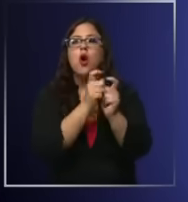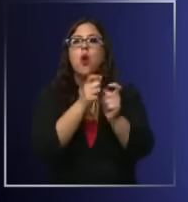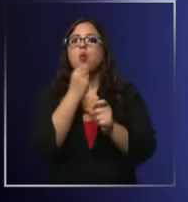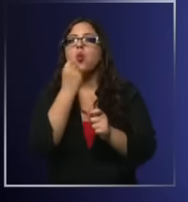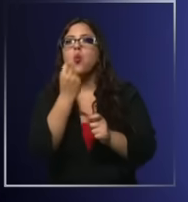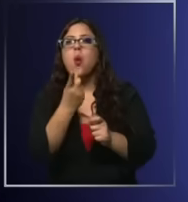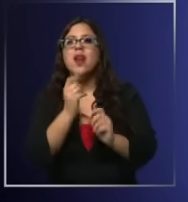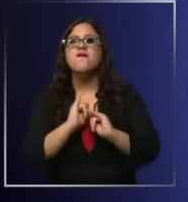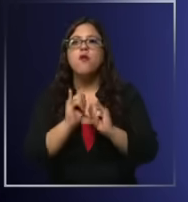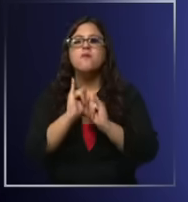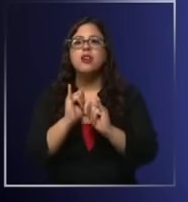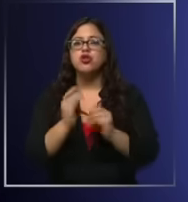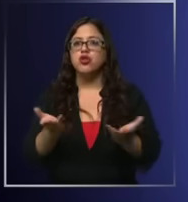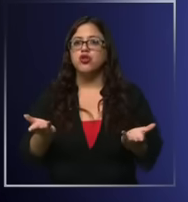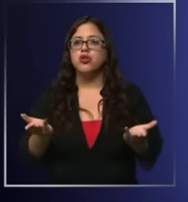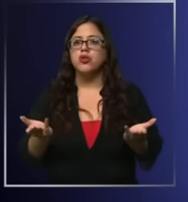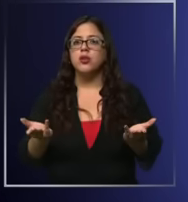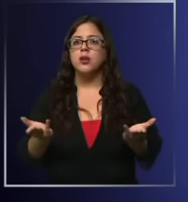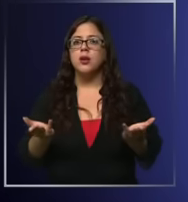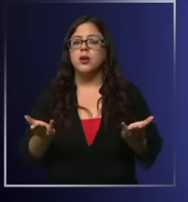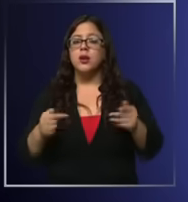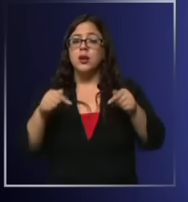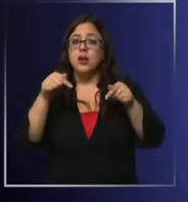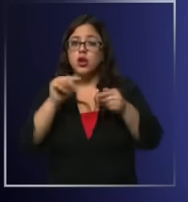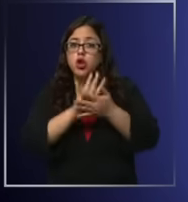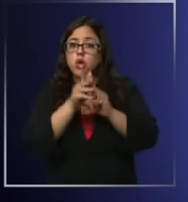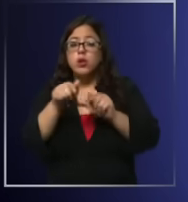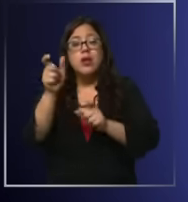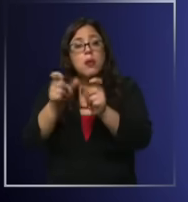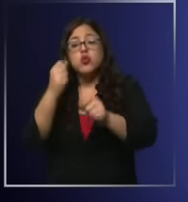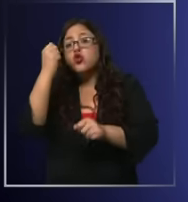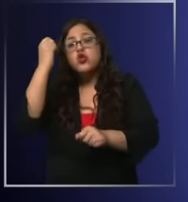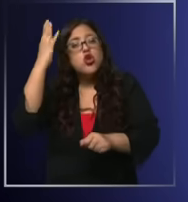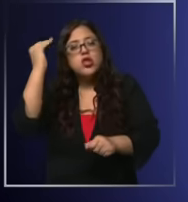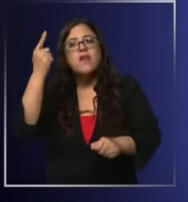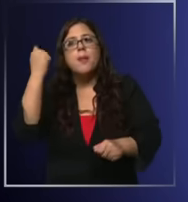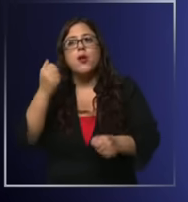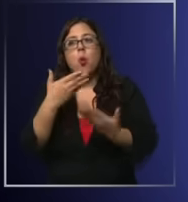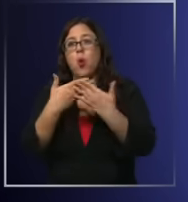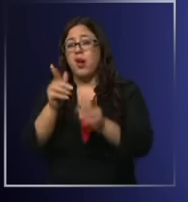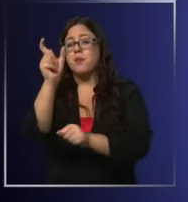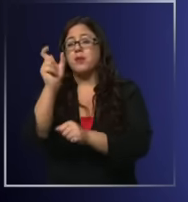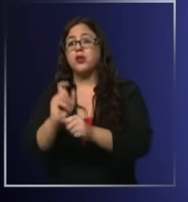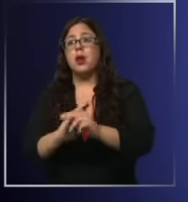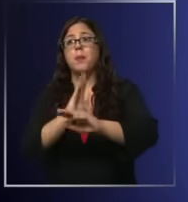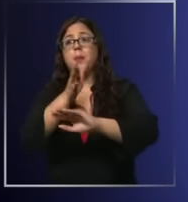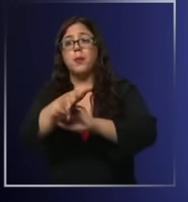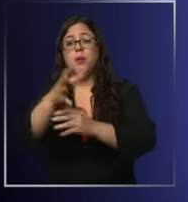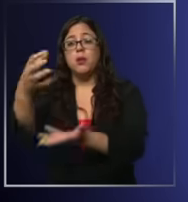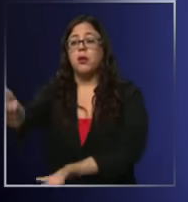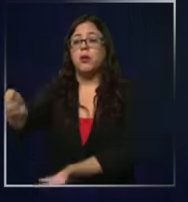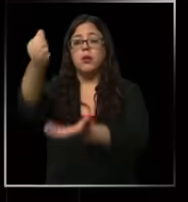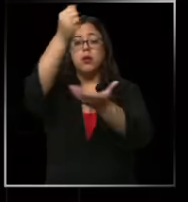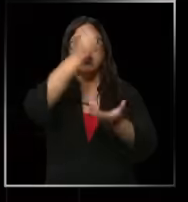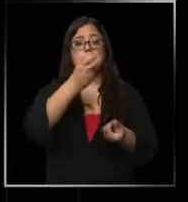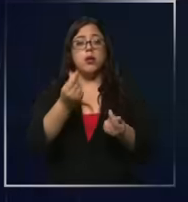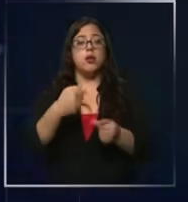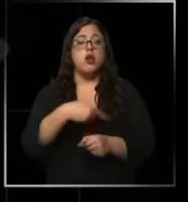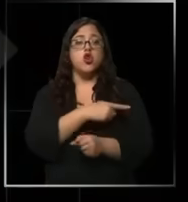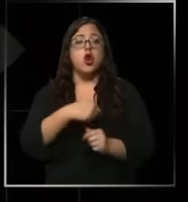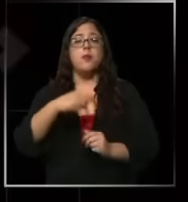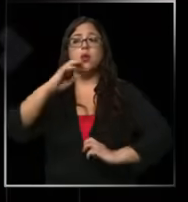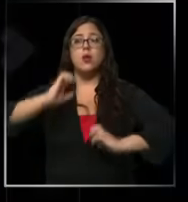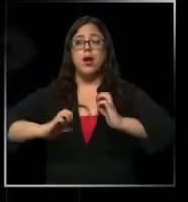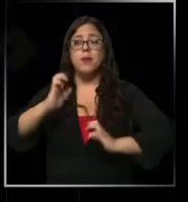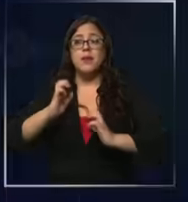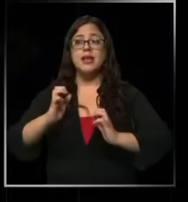dar? Porque todo esto tiene, la gente no sabe, pero no puede ir cualquier persona a retirar dinero en nombre de una empresa de